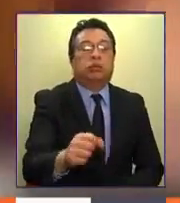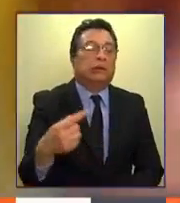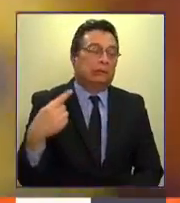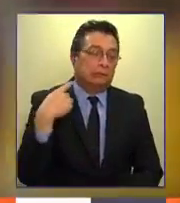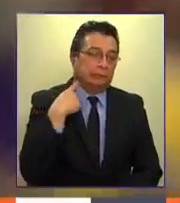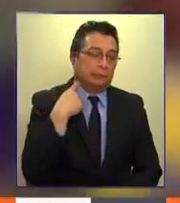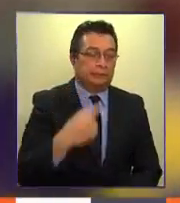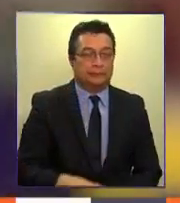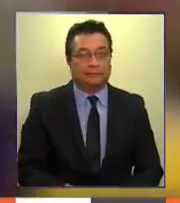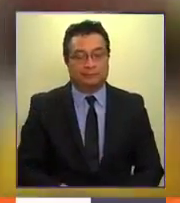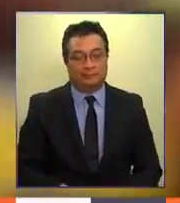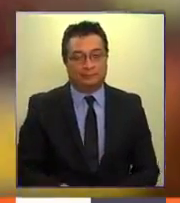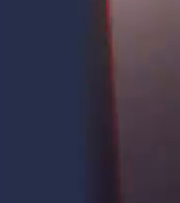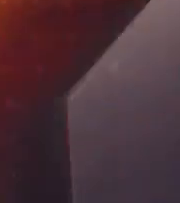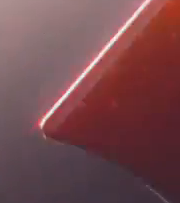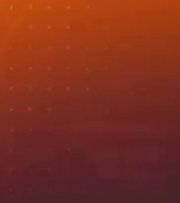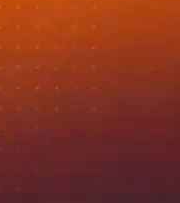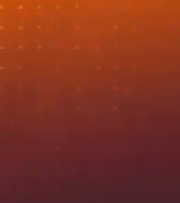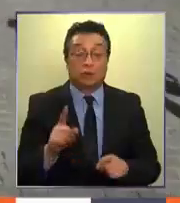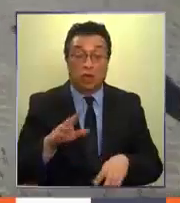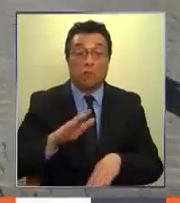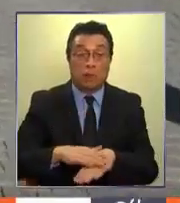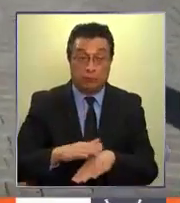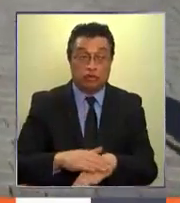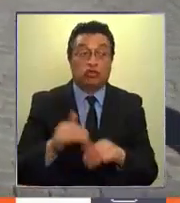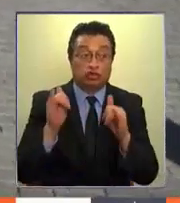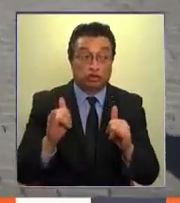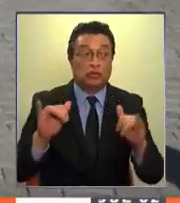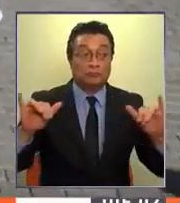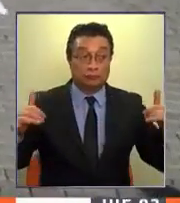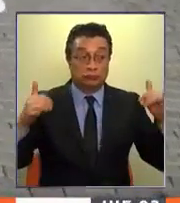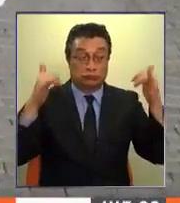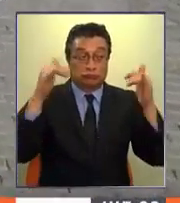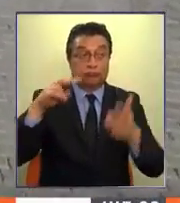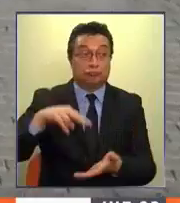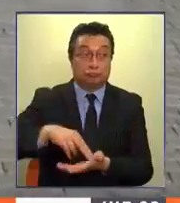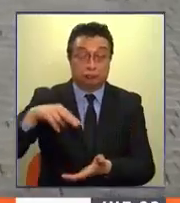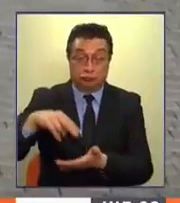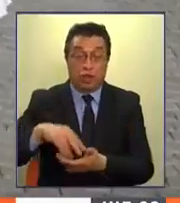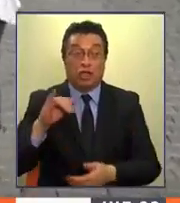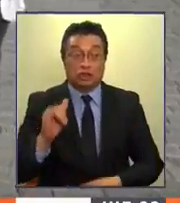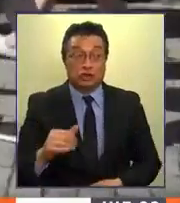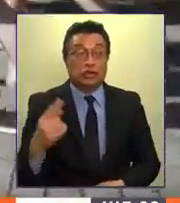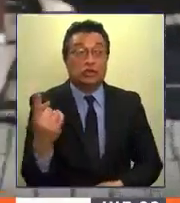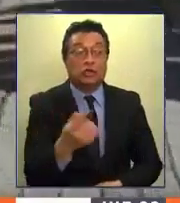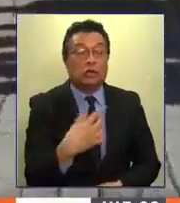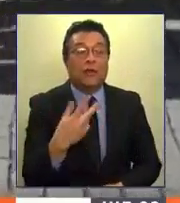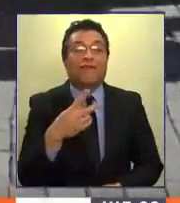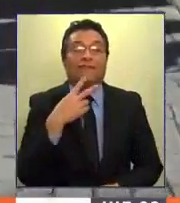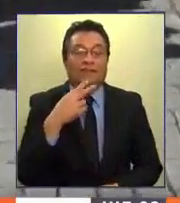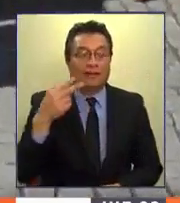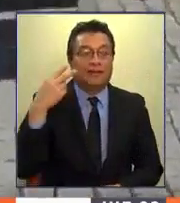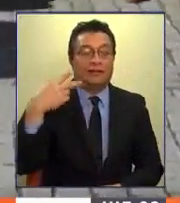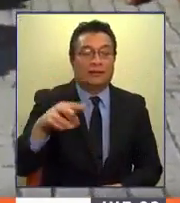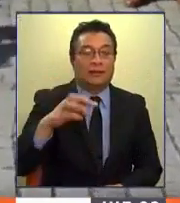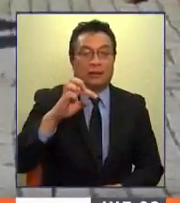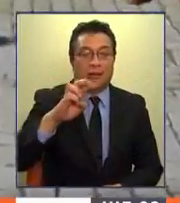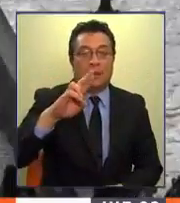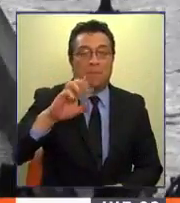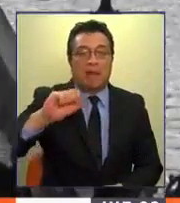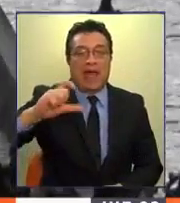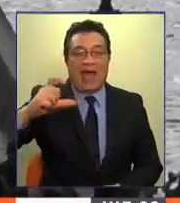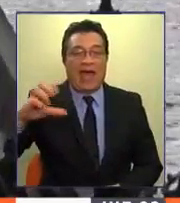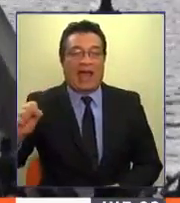resultó. Los que sí tienen permiso para festejar y todos juntos además son los habitantes de Praga y lo hicieron